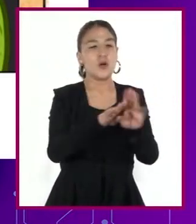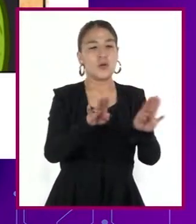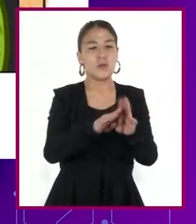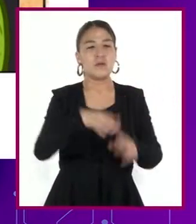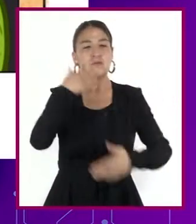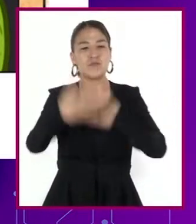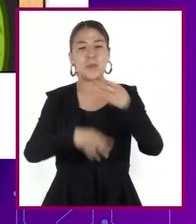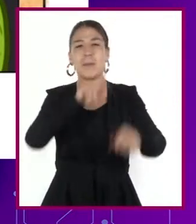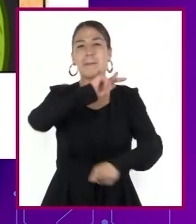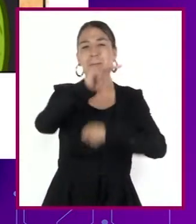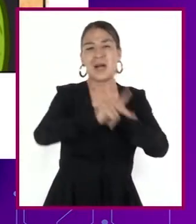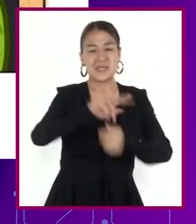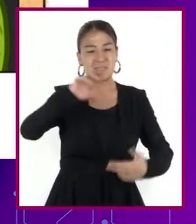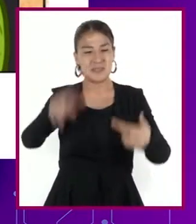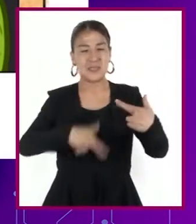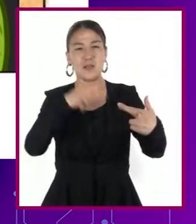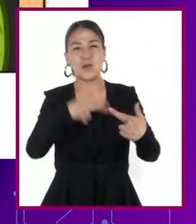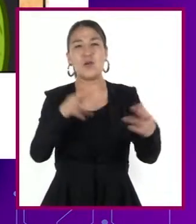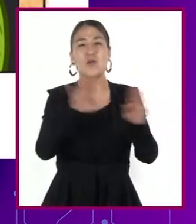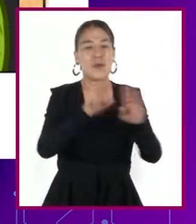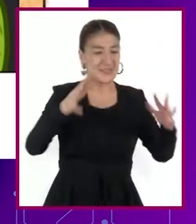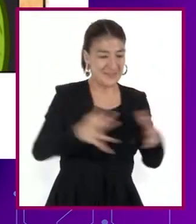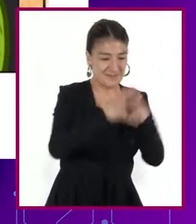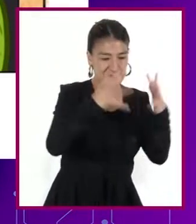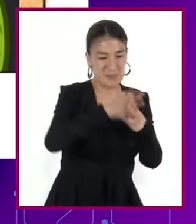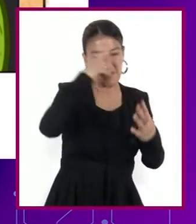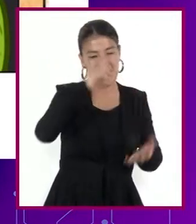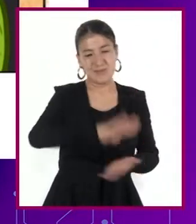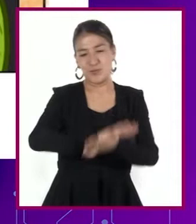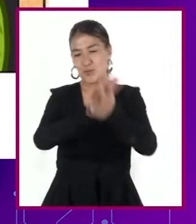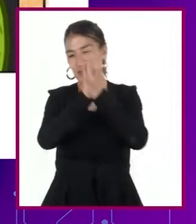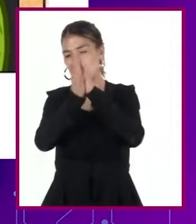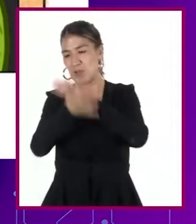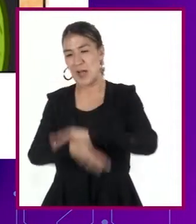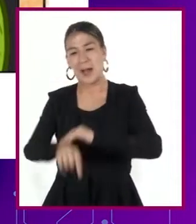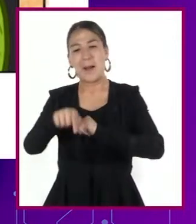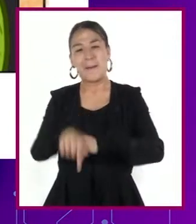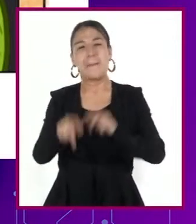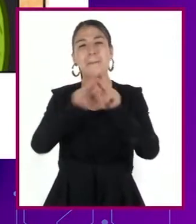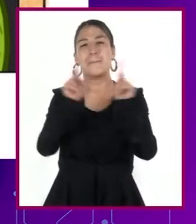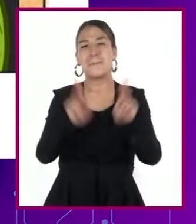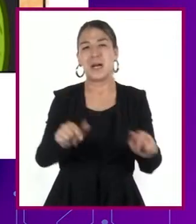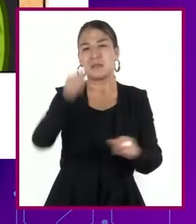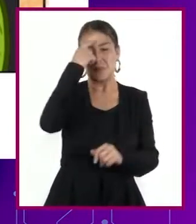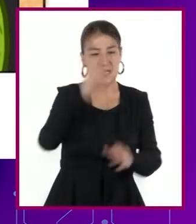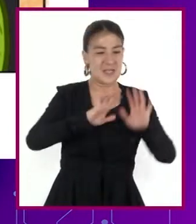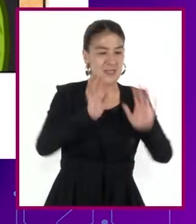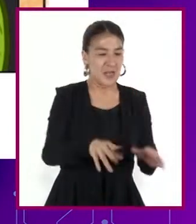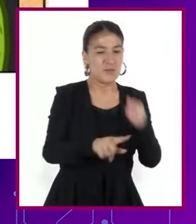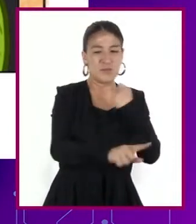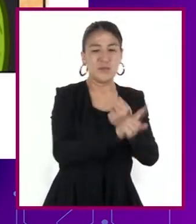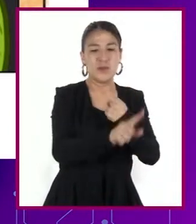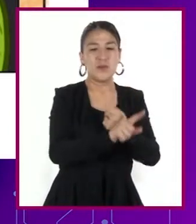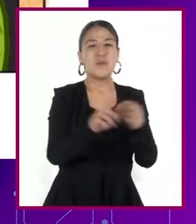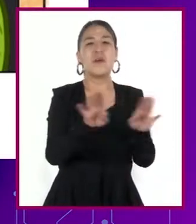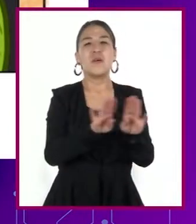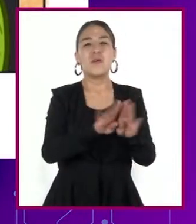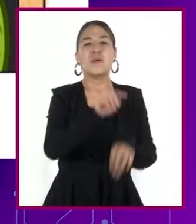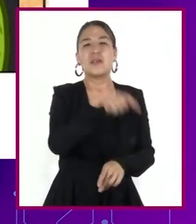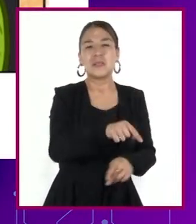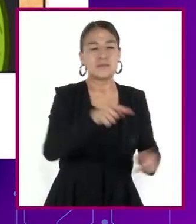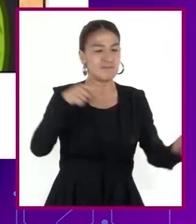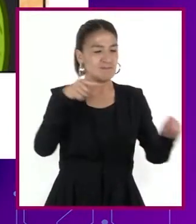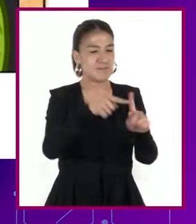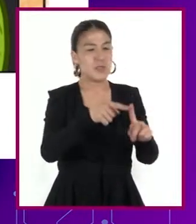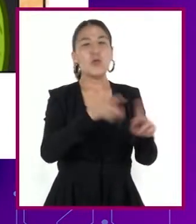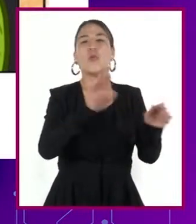países y regiones en sus transiciones de la guerra a la paz, reducir el riesgo de un reinicio del conflicto y sentar las bases de una